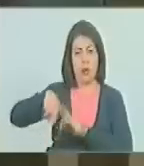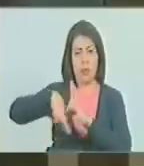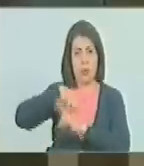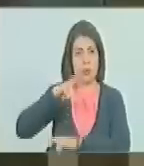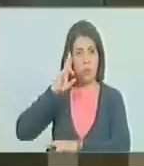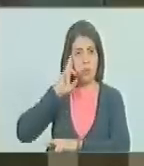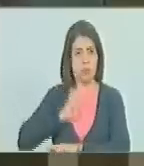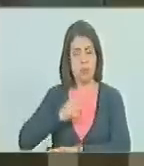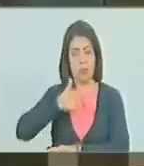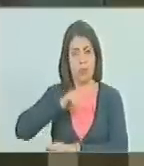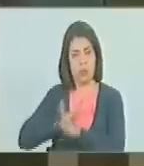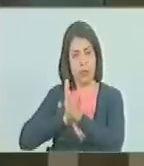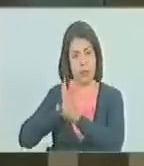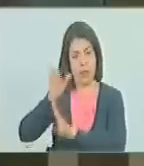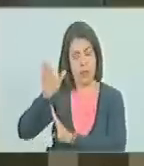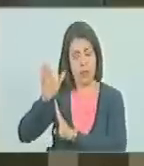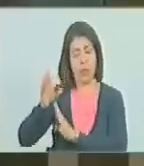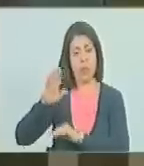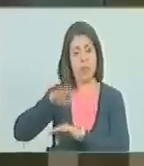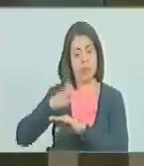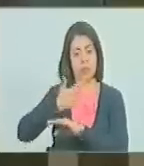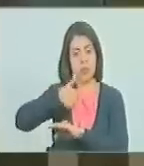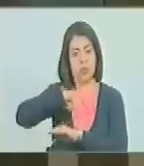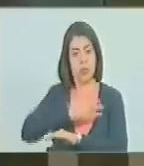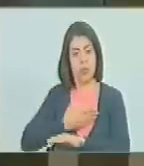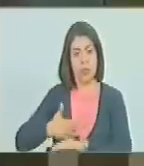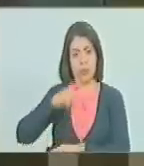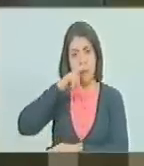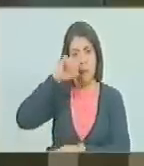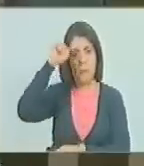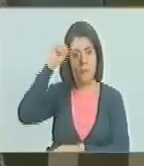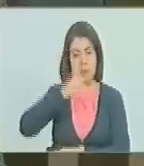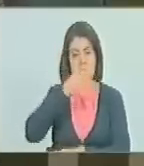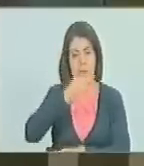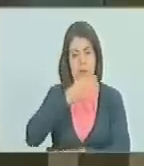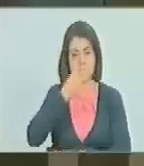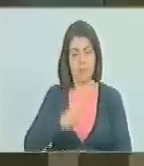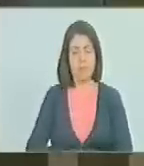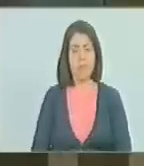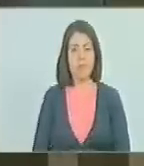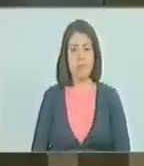revolución bolivariana, nosotros seguiremos adelante con nuestro presidente Nicolás Maduro. Buenas tardes.